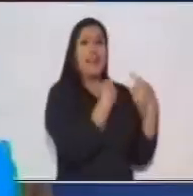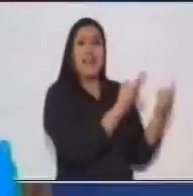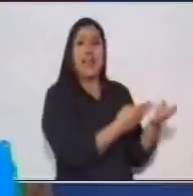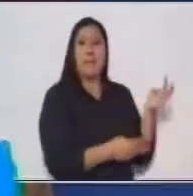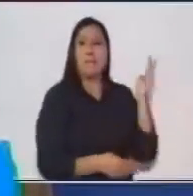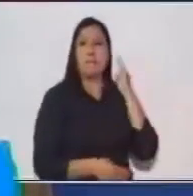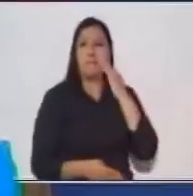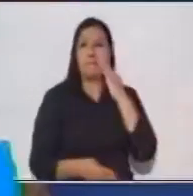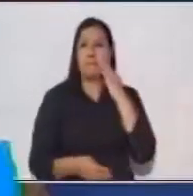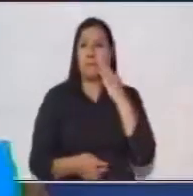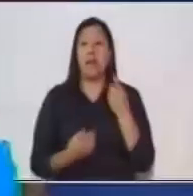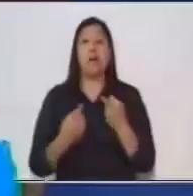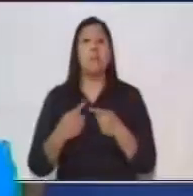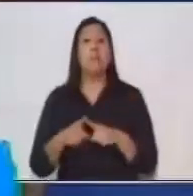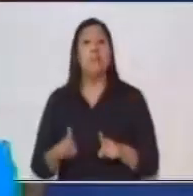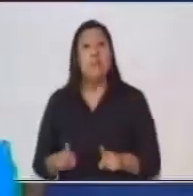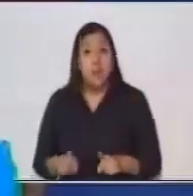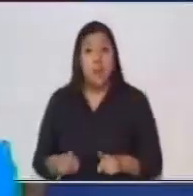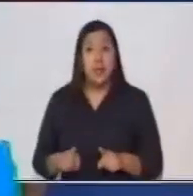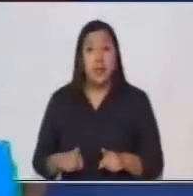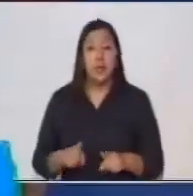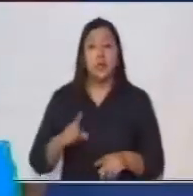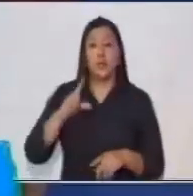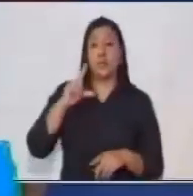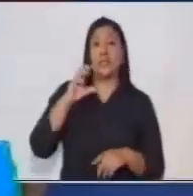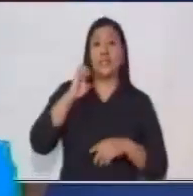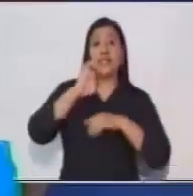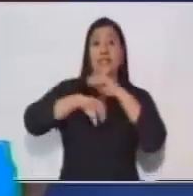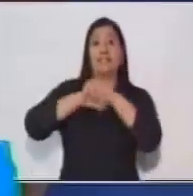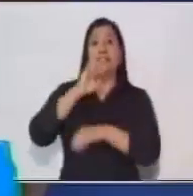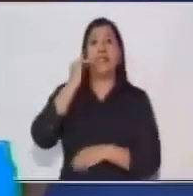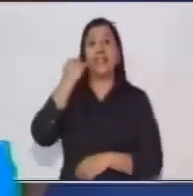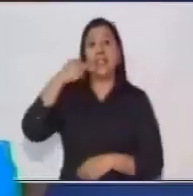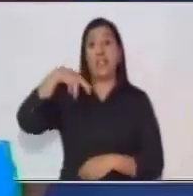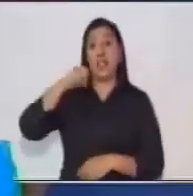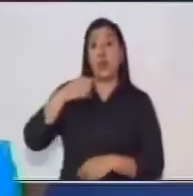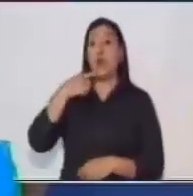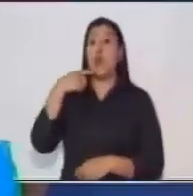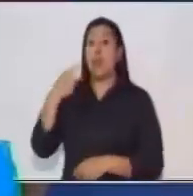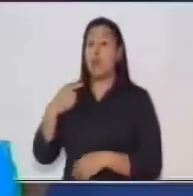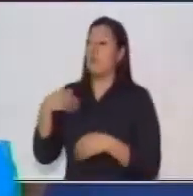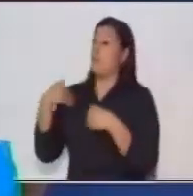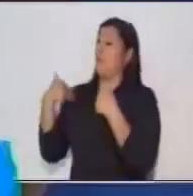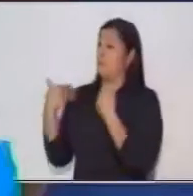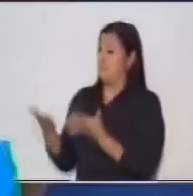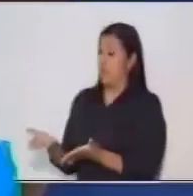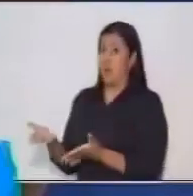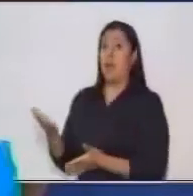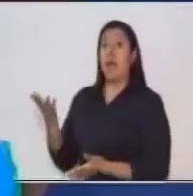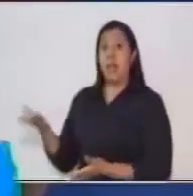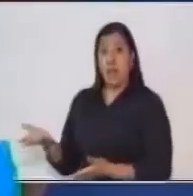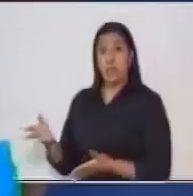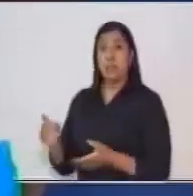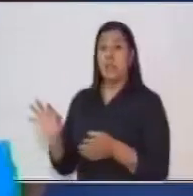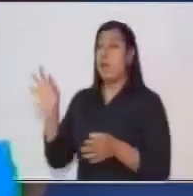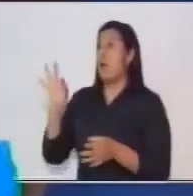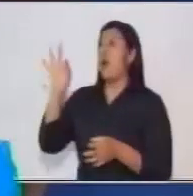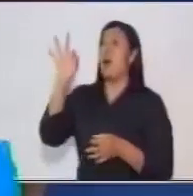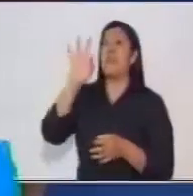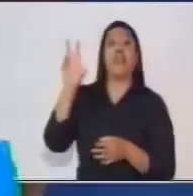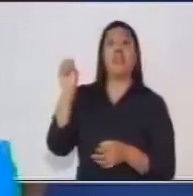Pero Ceferino le dice a Cleo: las abejas no dejan que cortemos las